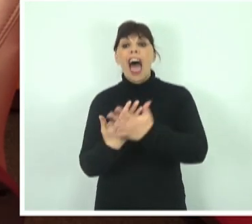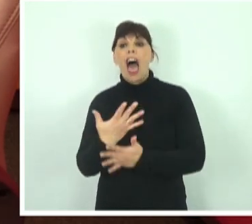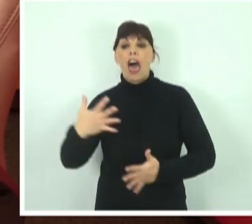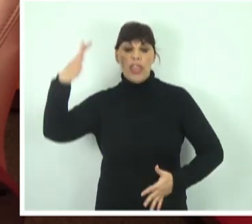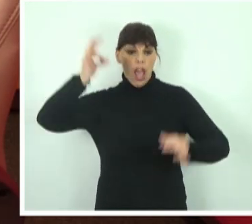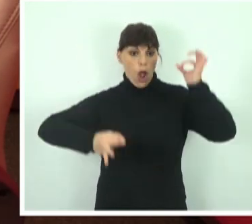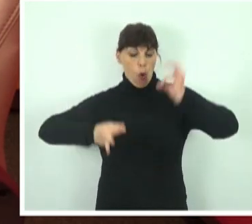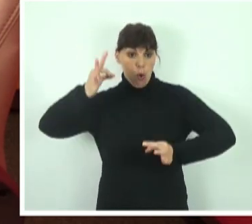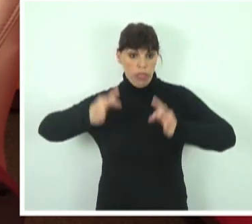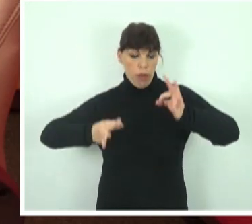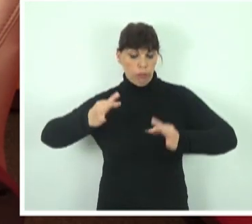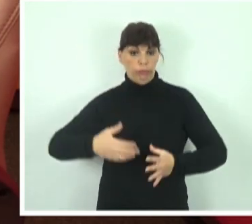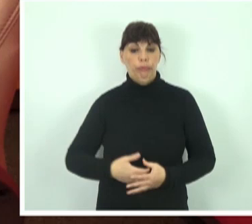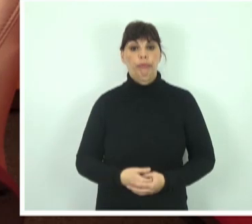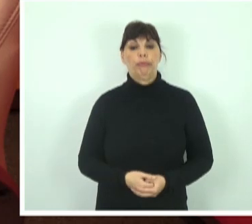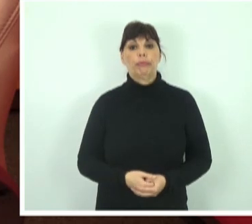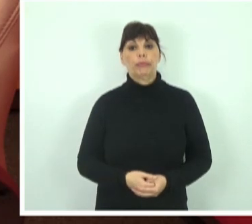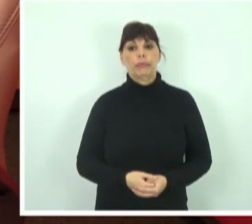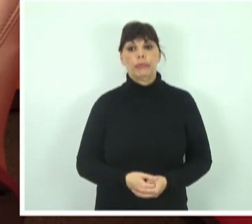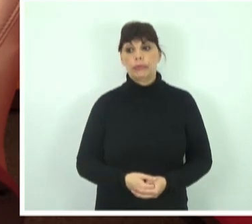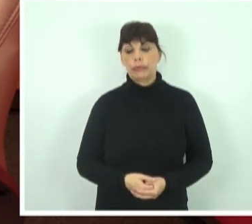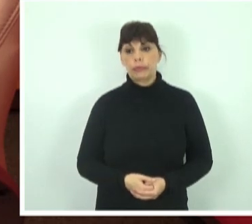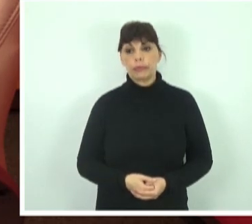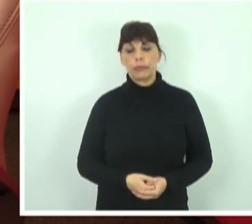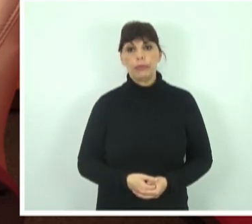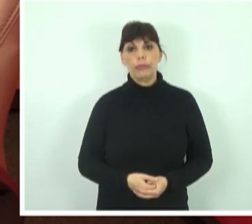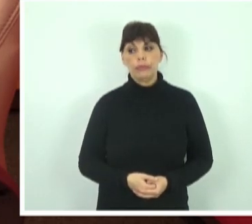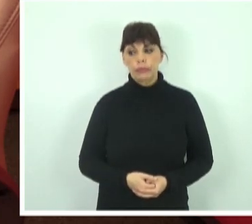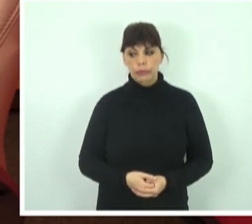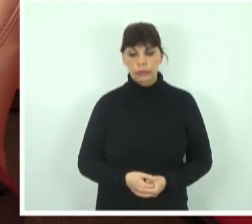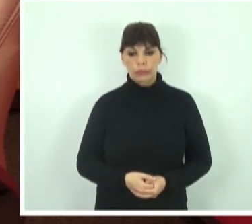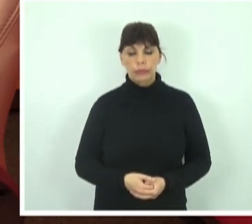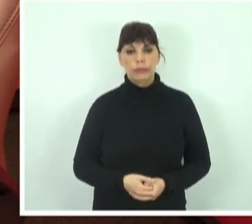cuando, dice la Biblia, bajará